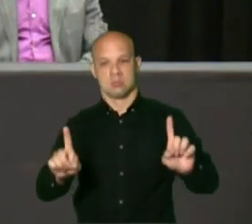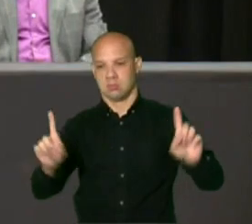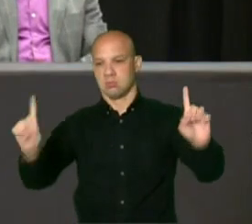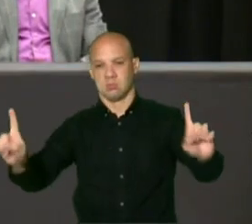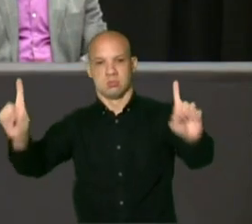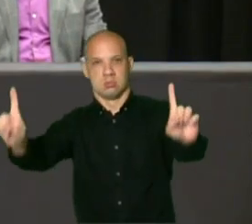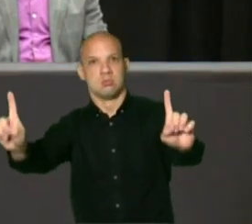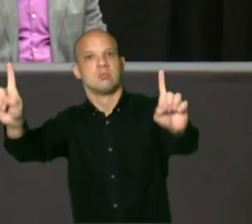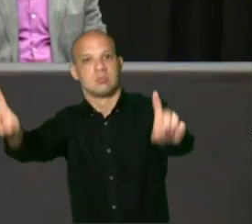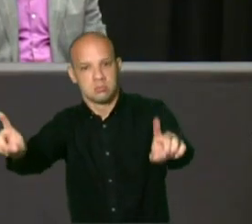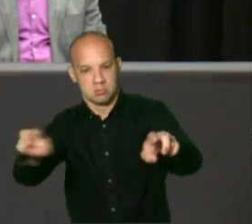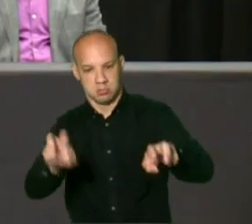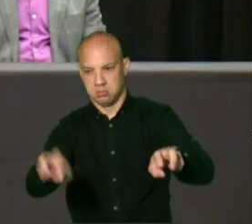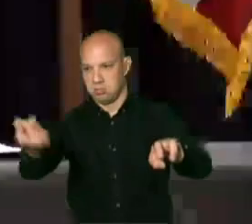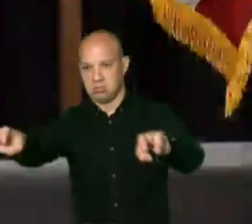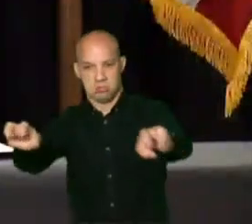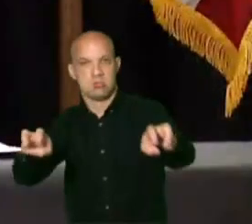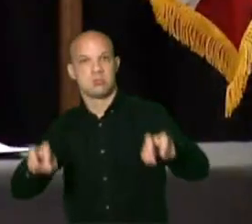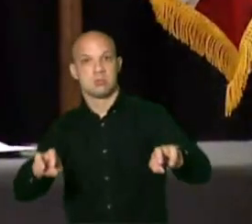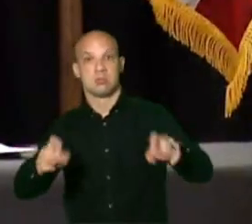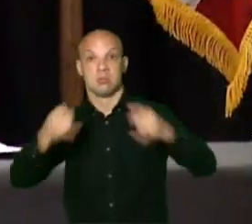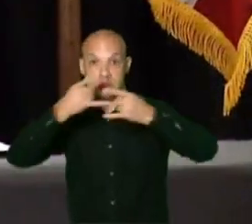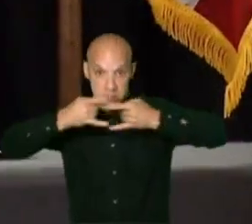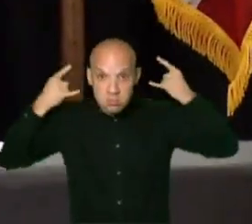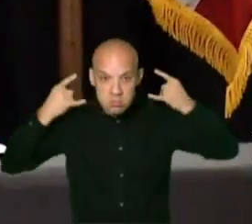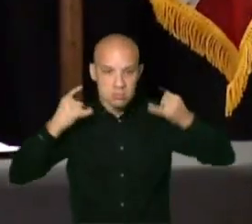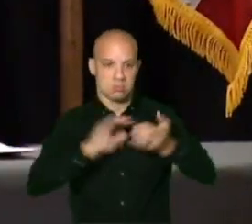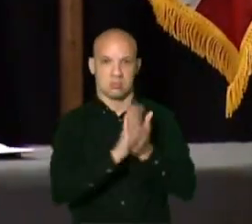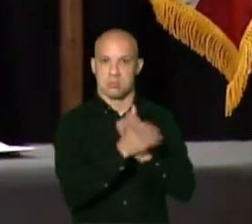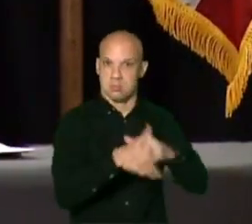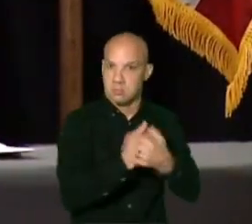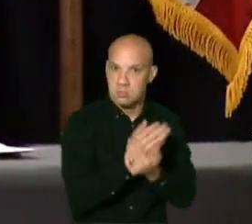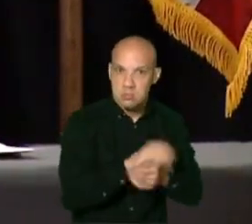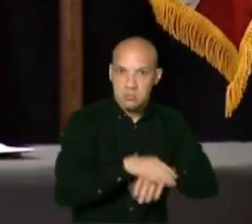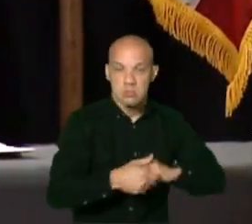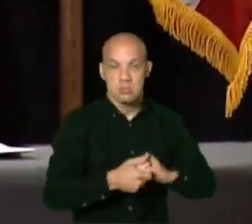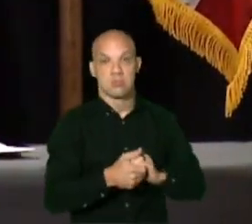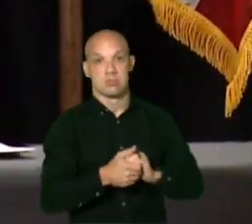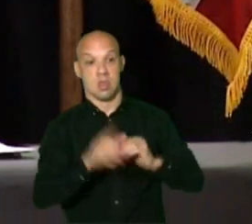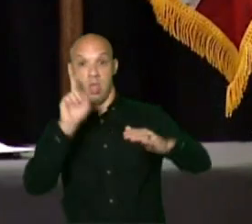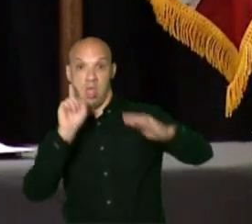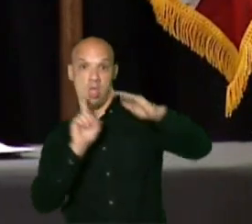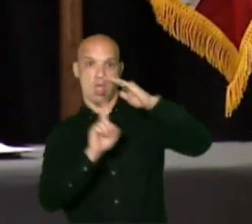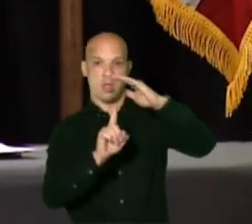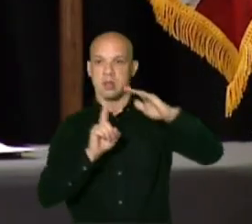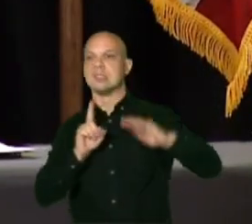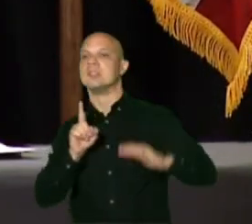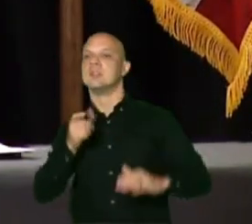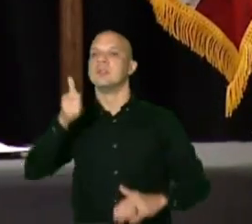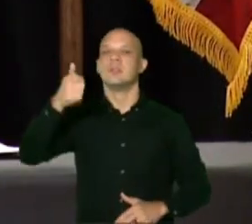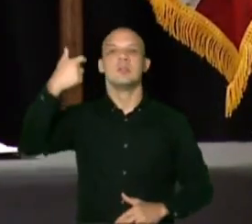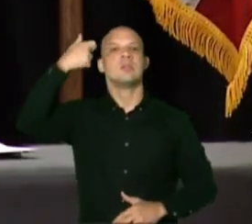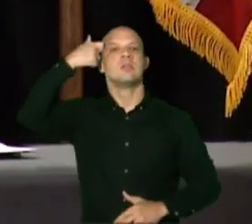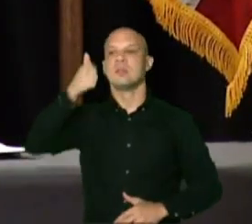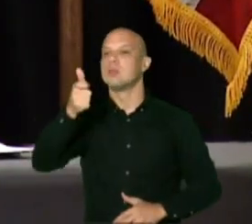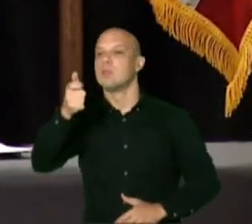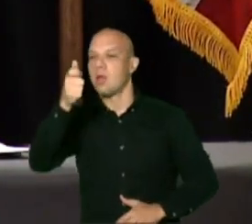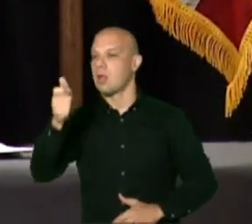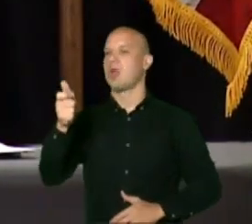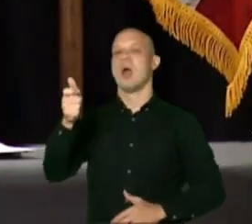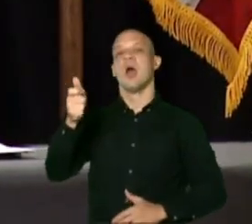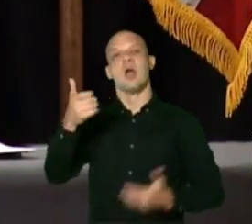físico, el uso obligatorio de la mascarilla, el lavado de manos, el cernimiento de los participantes y cualquier medida